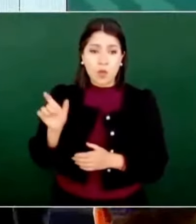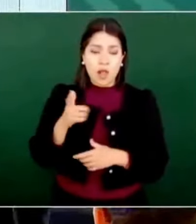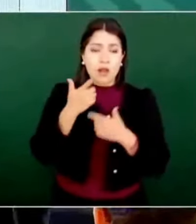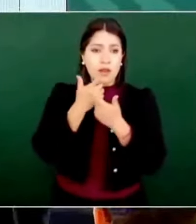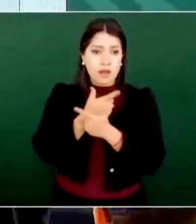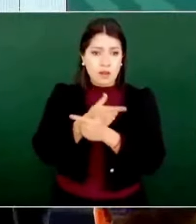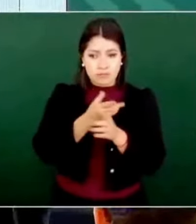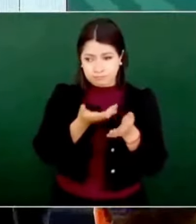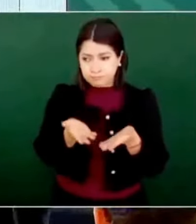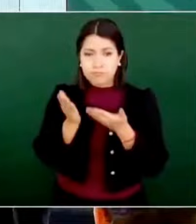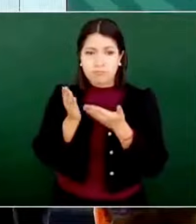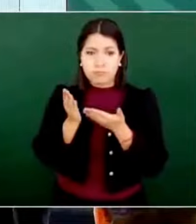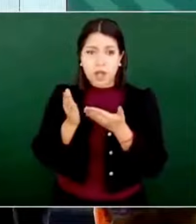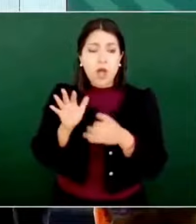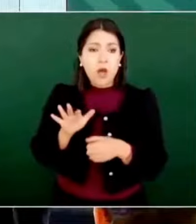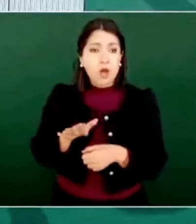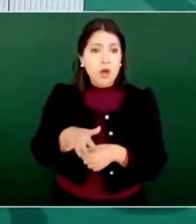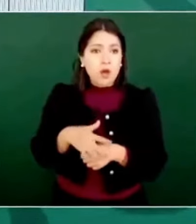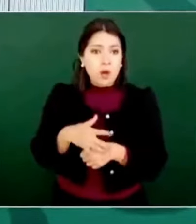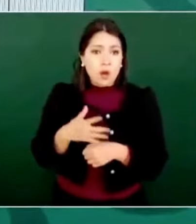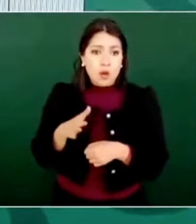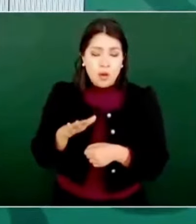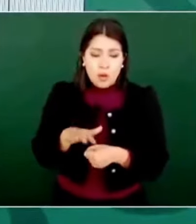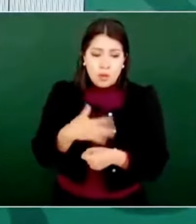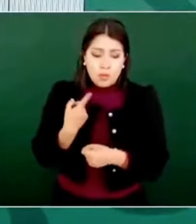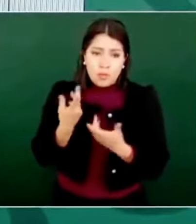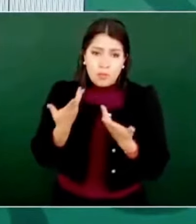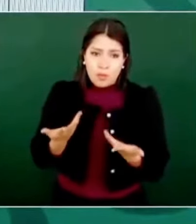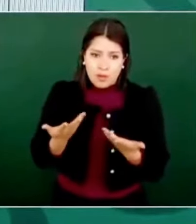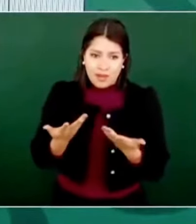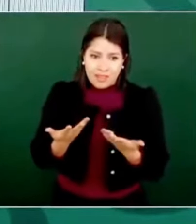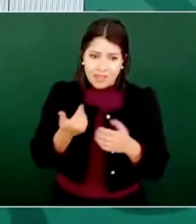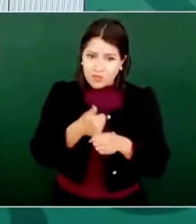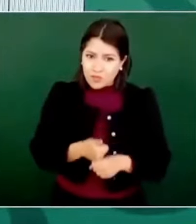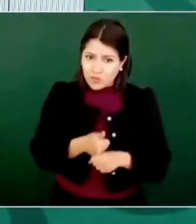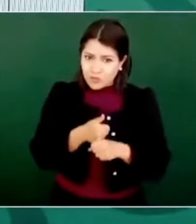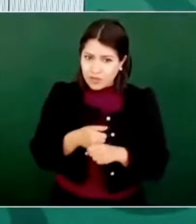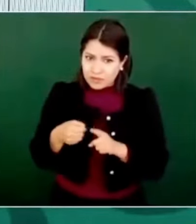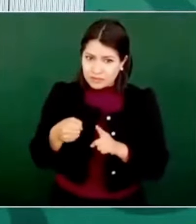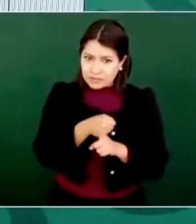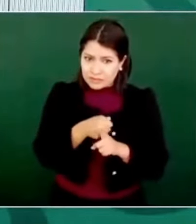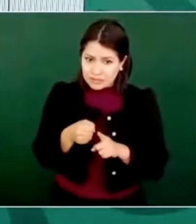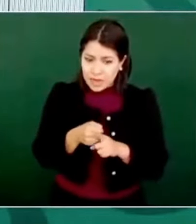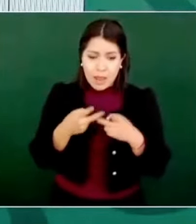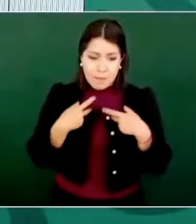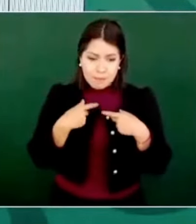porque supuestamente fueron torturados estos celebran la